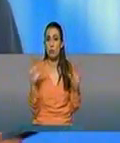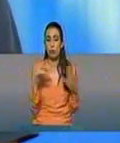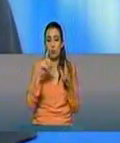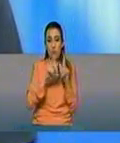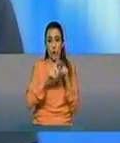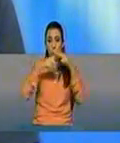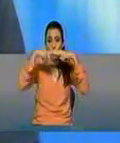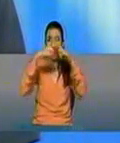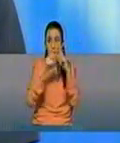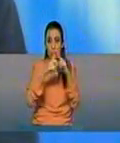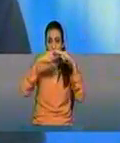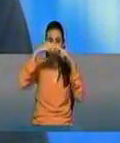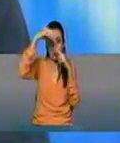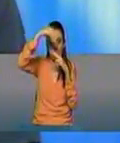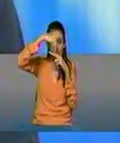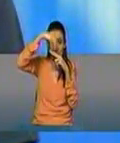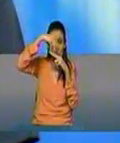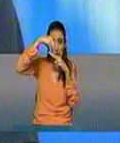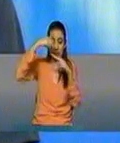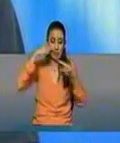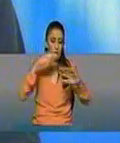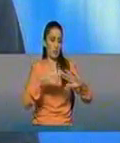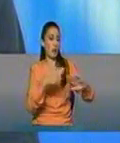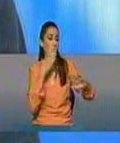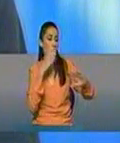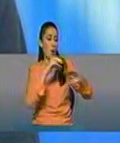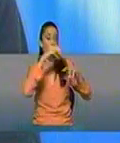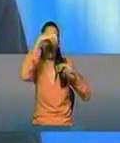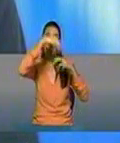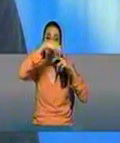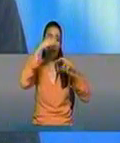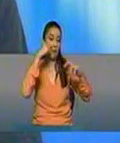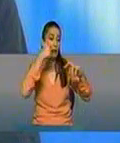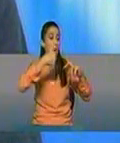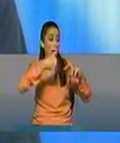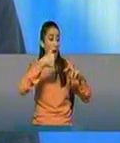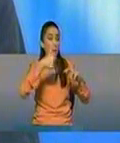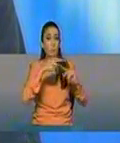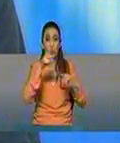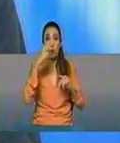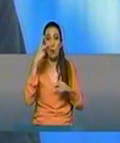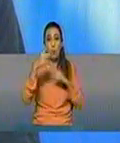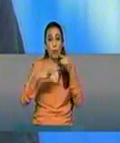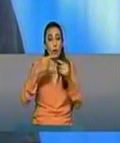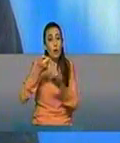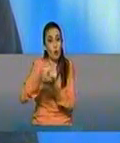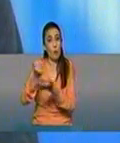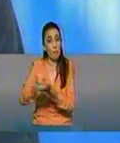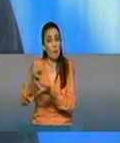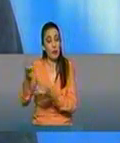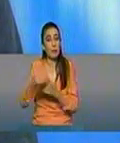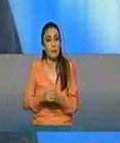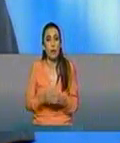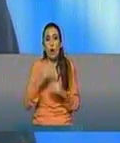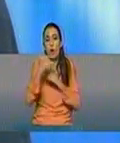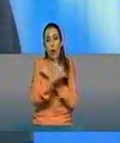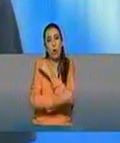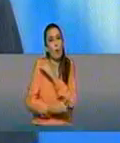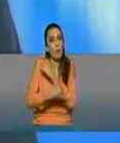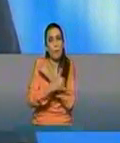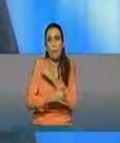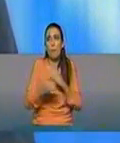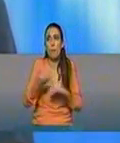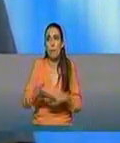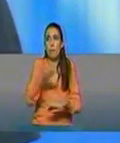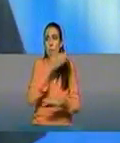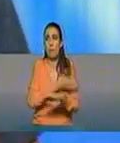tú ves las tapas. Ajá. Y eso a nosotros es un grave conflicto, y nos parece que no es bueno cuando incluso un país o un gobierno anterior, que fue el que